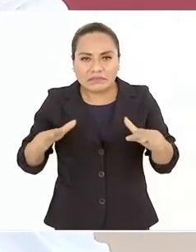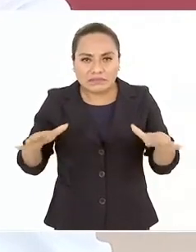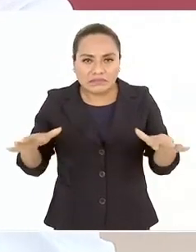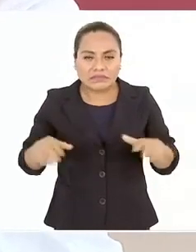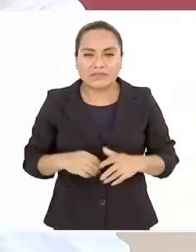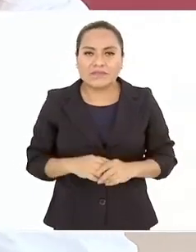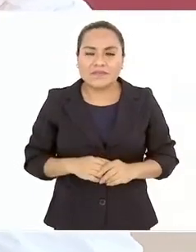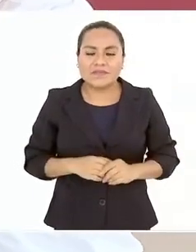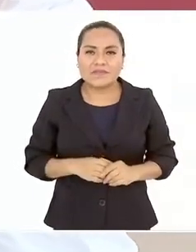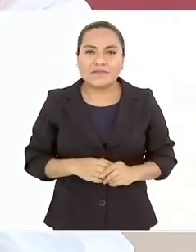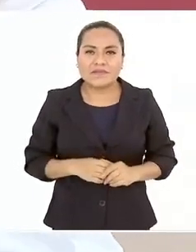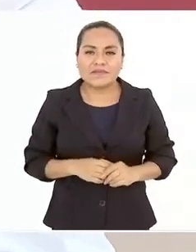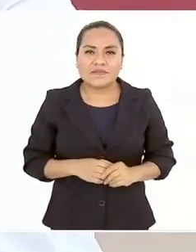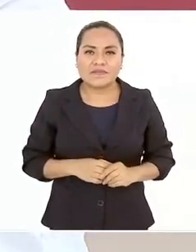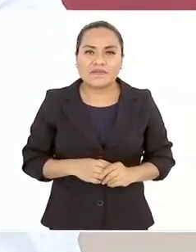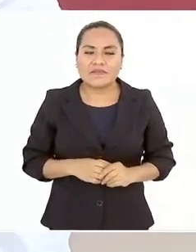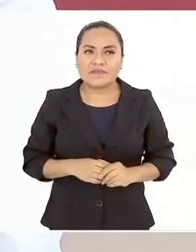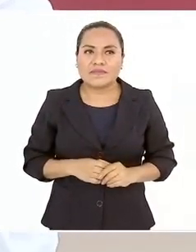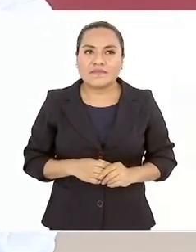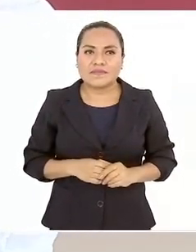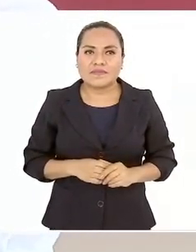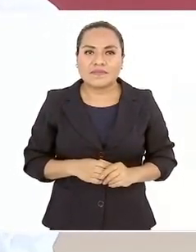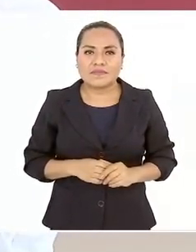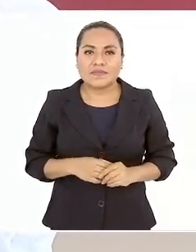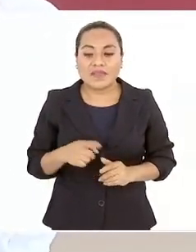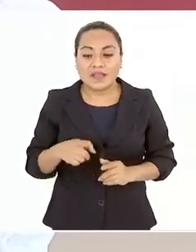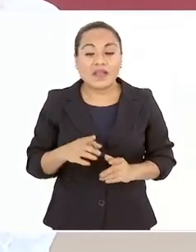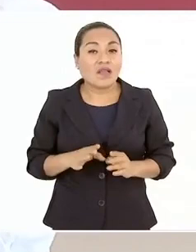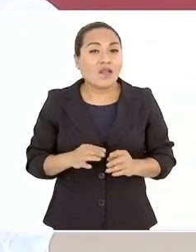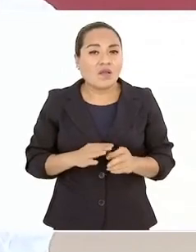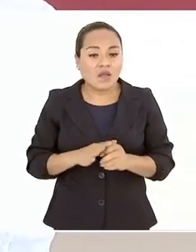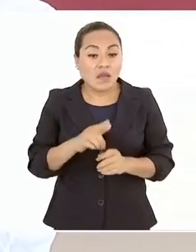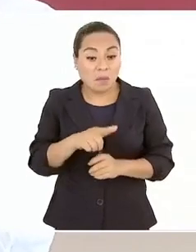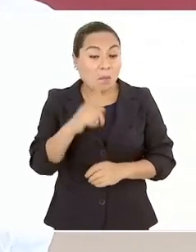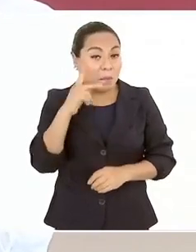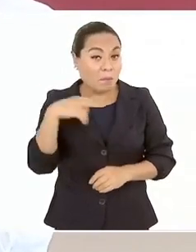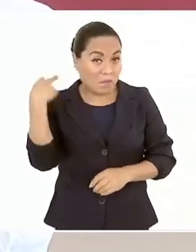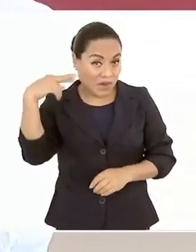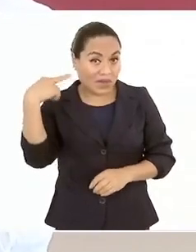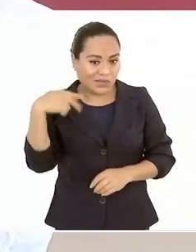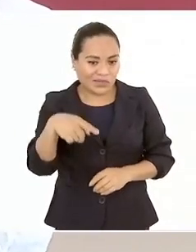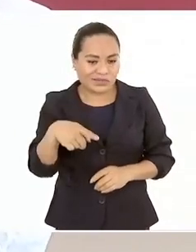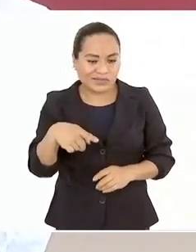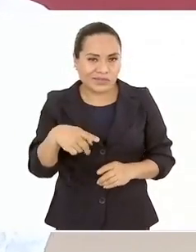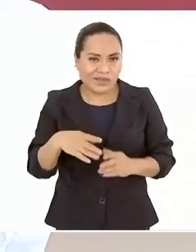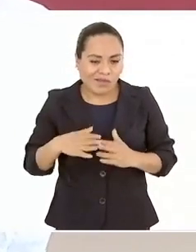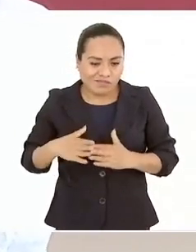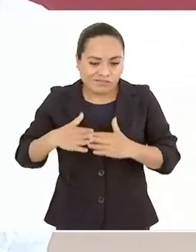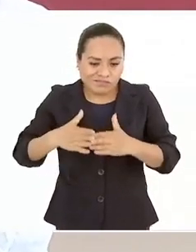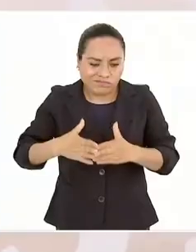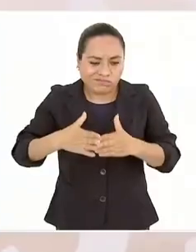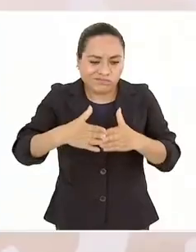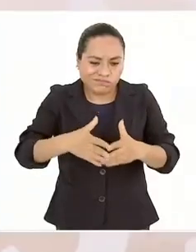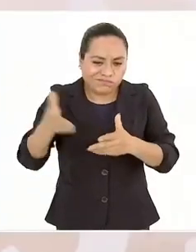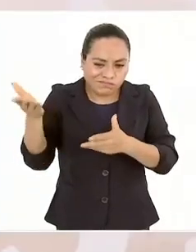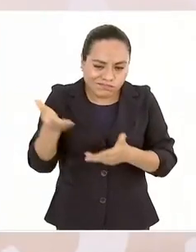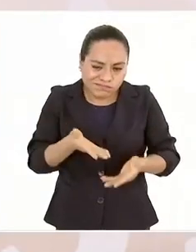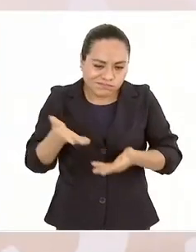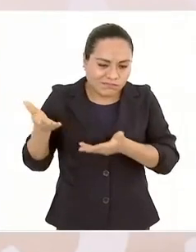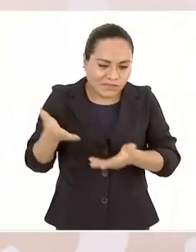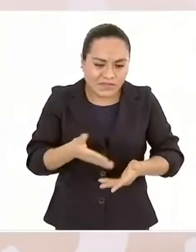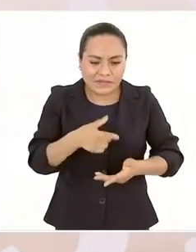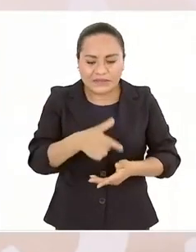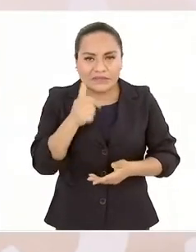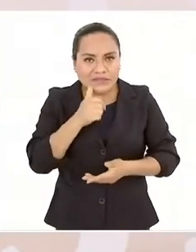En ese entonces el puerto más importante era Veracruz. Todo el comercio